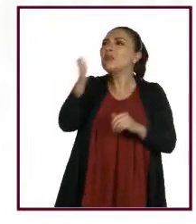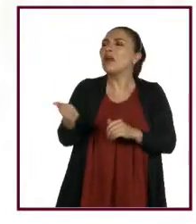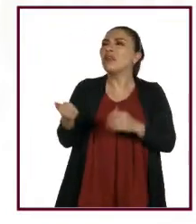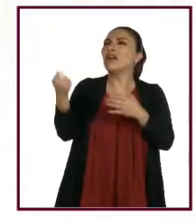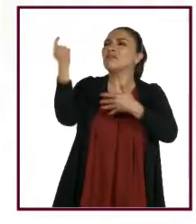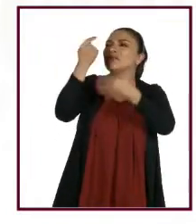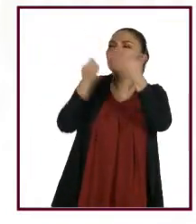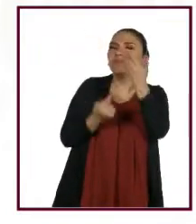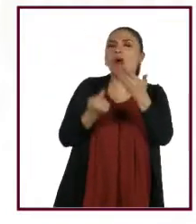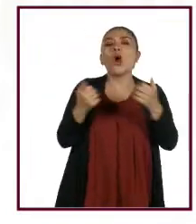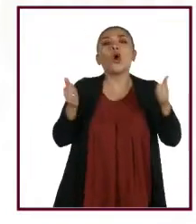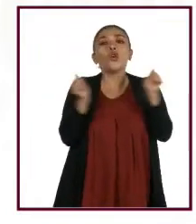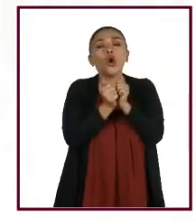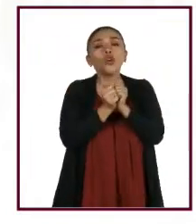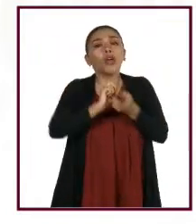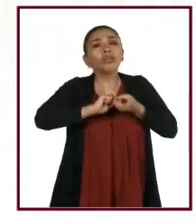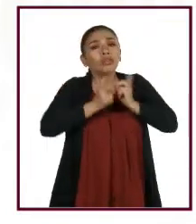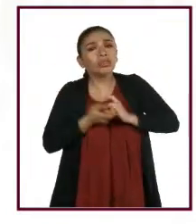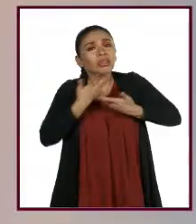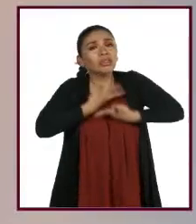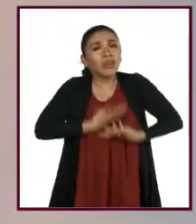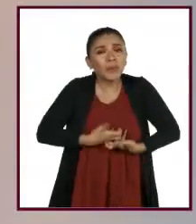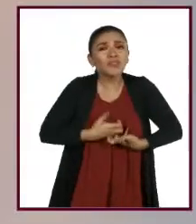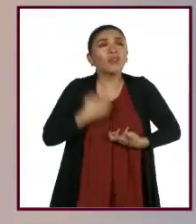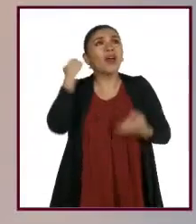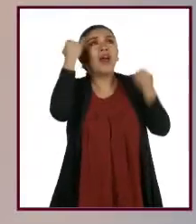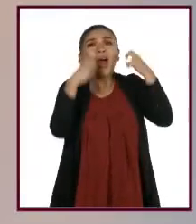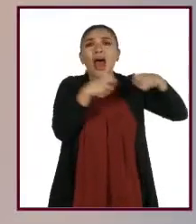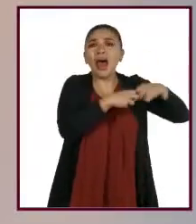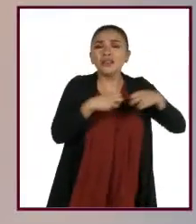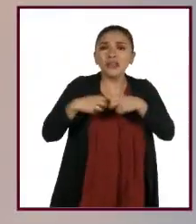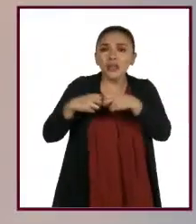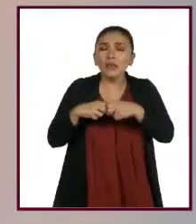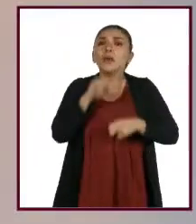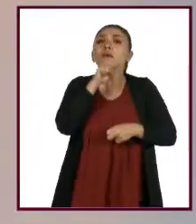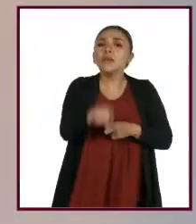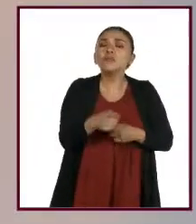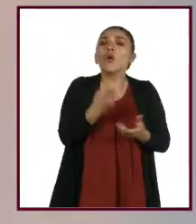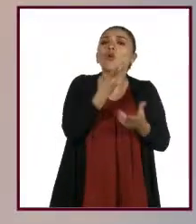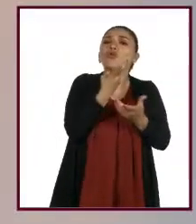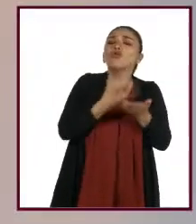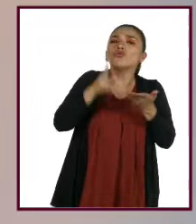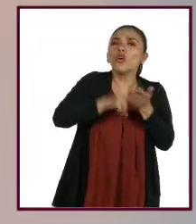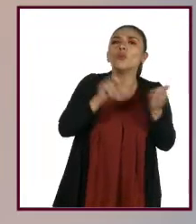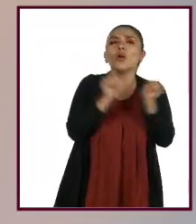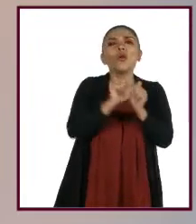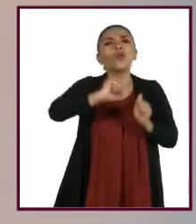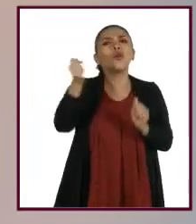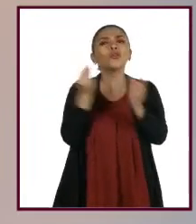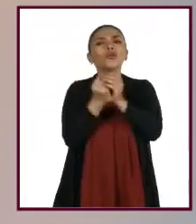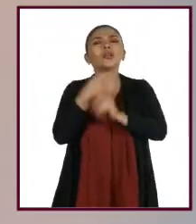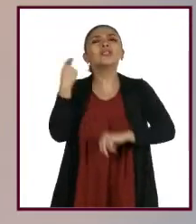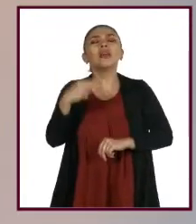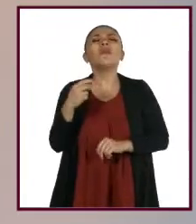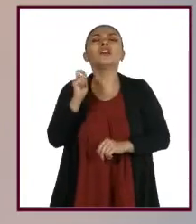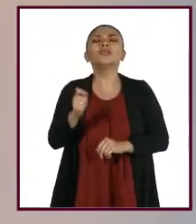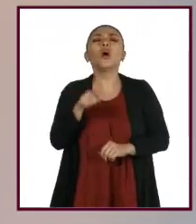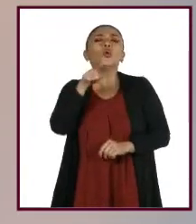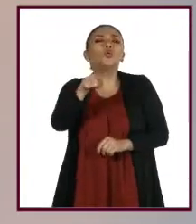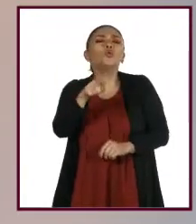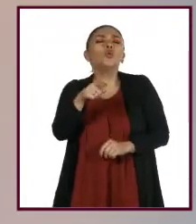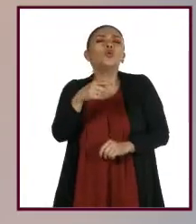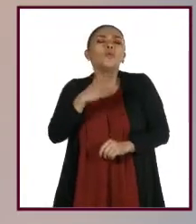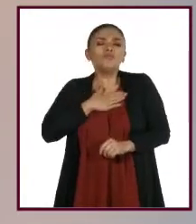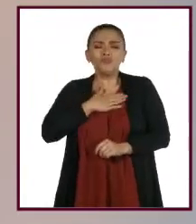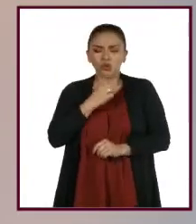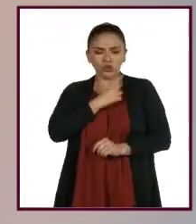de síntomas relacionados con depresión, con ansiedad y que podamos tener al mismo tiempo un fenómeno que se llama la automedicación, que